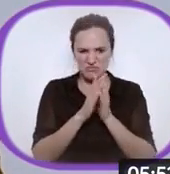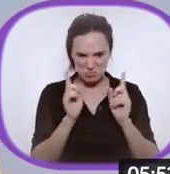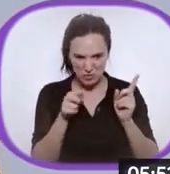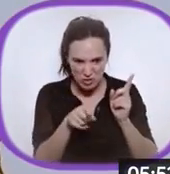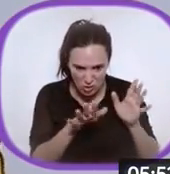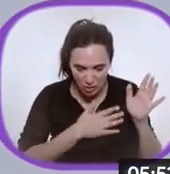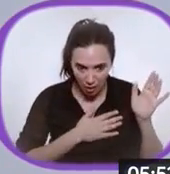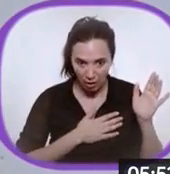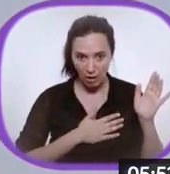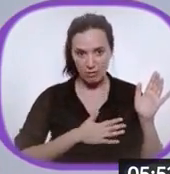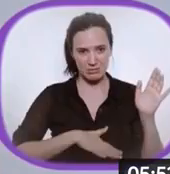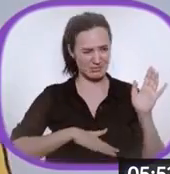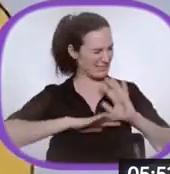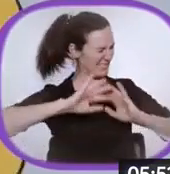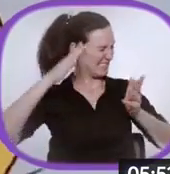Tarragón, calma!